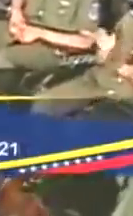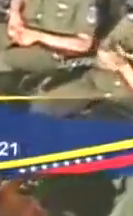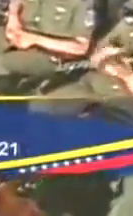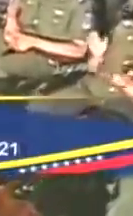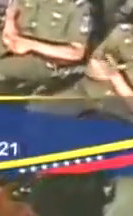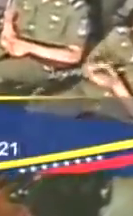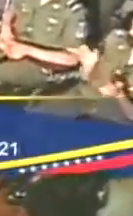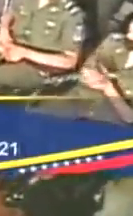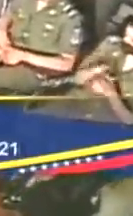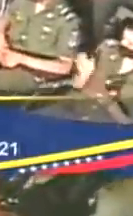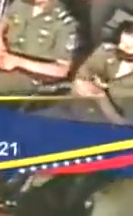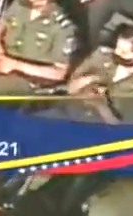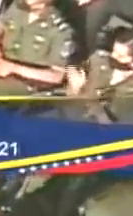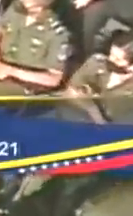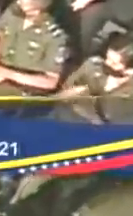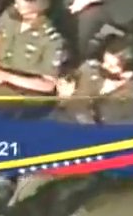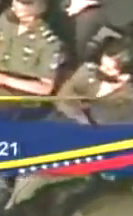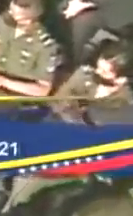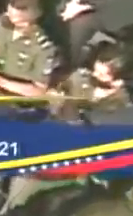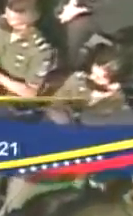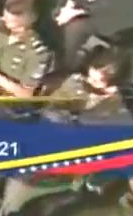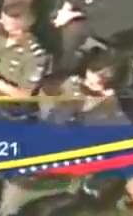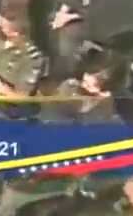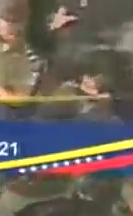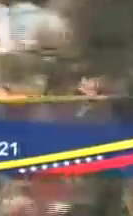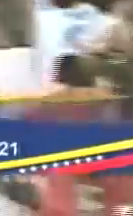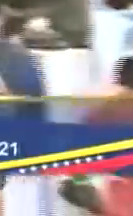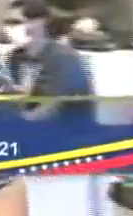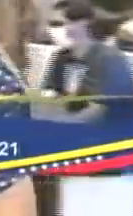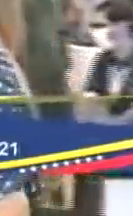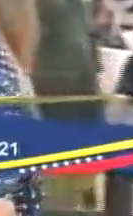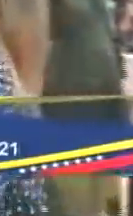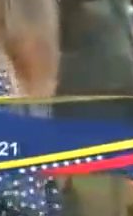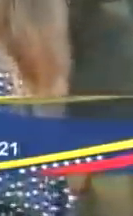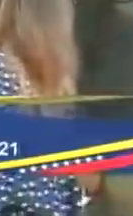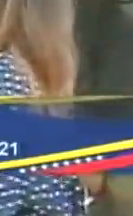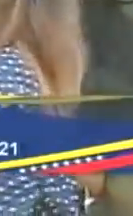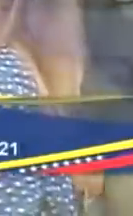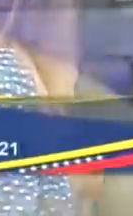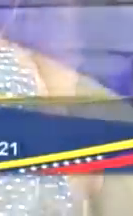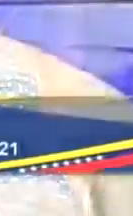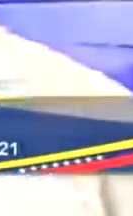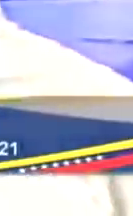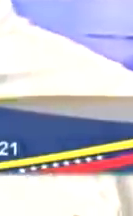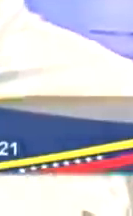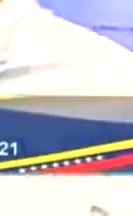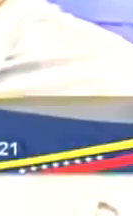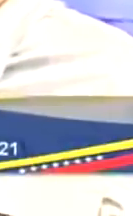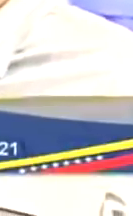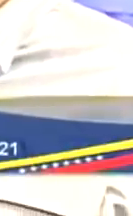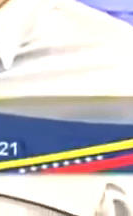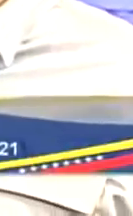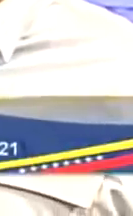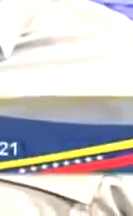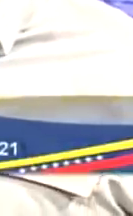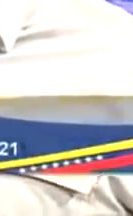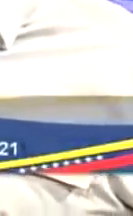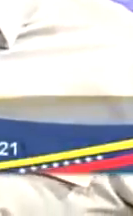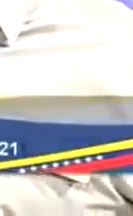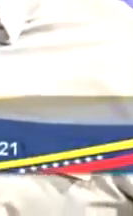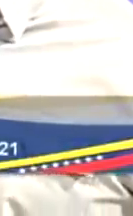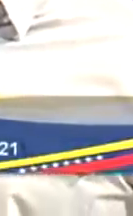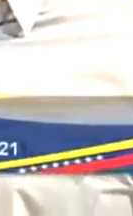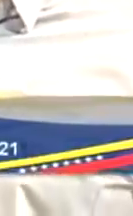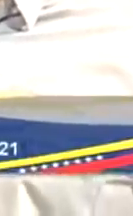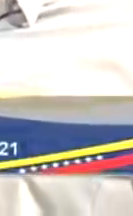magíster en inmunología básica, coordinadora del laboratorio clínico del Instituto de Inmunología de la Universidad Central de